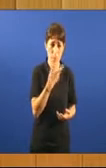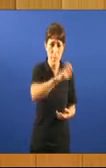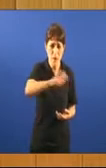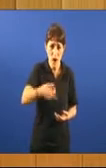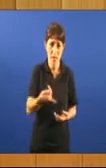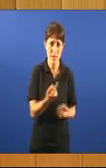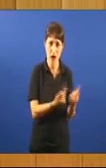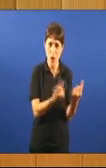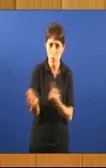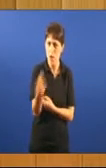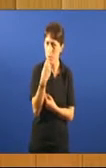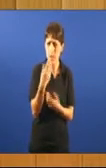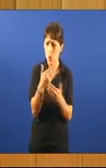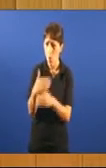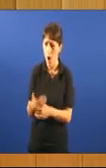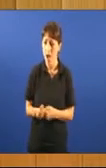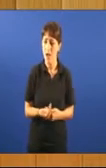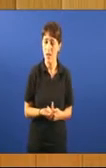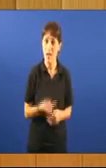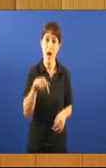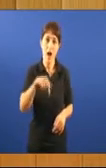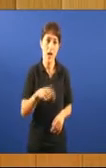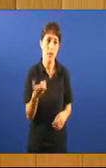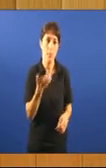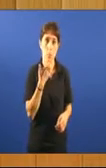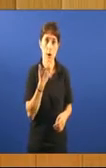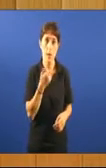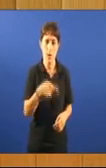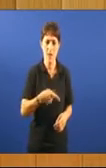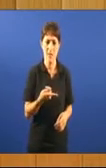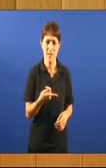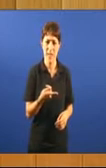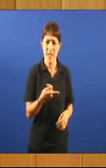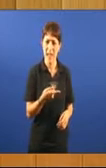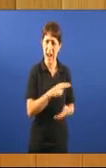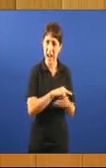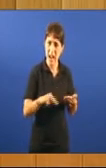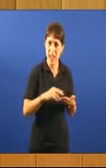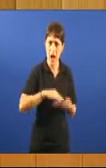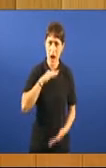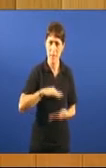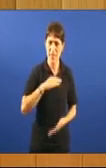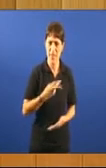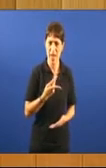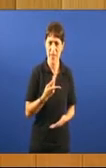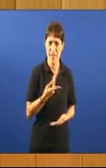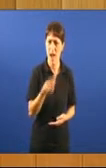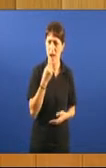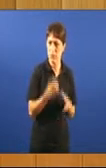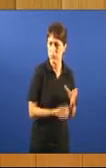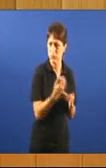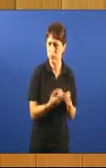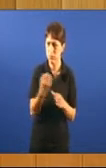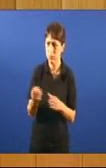ten capacidade para producir moitos máis alimentos dos que necesita para o seu consumo. Pero cal é hoxe